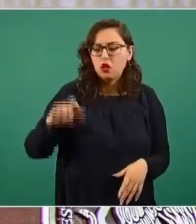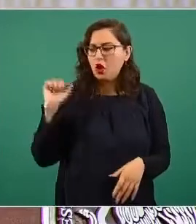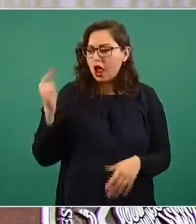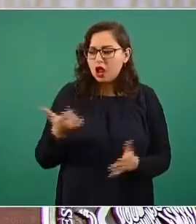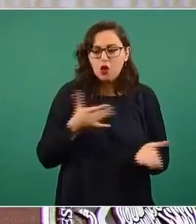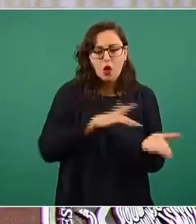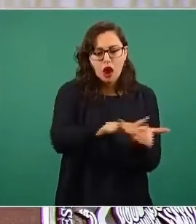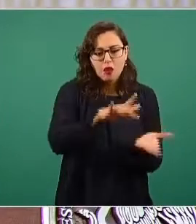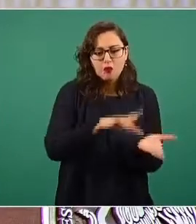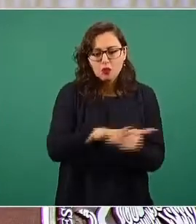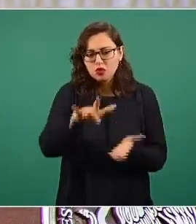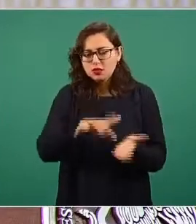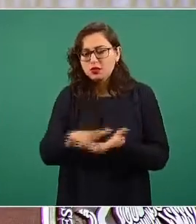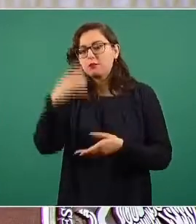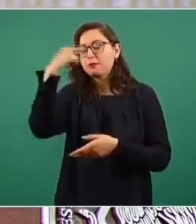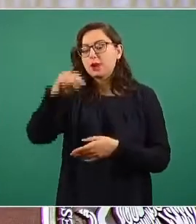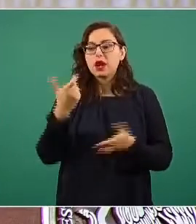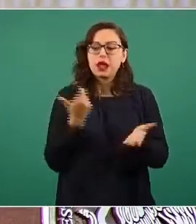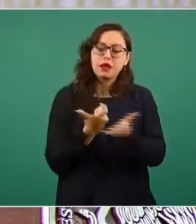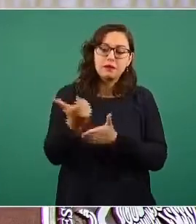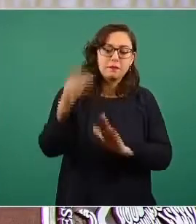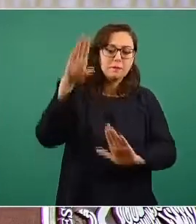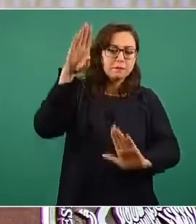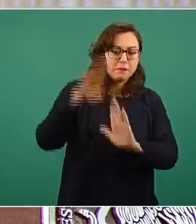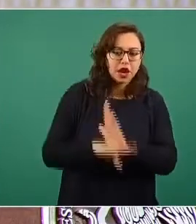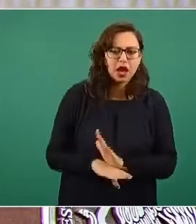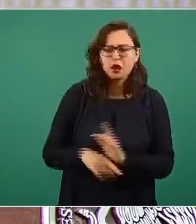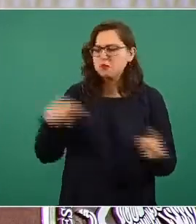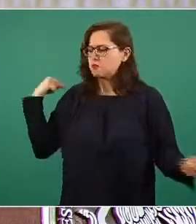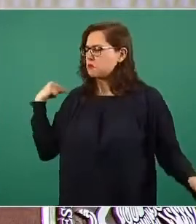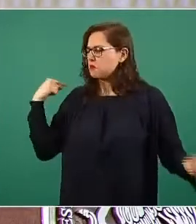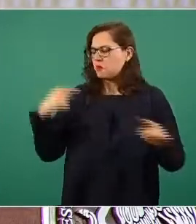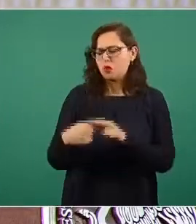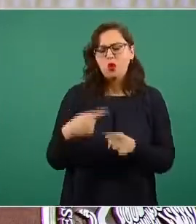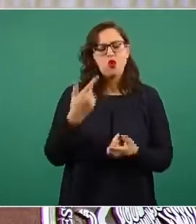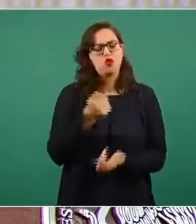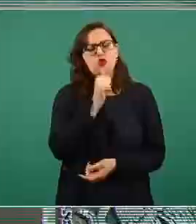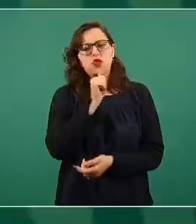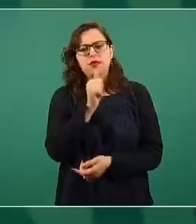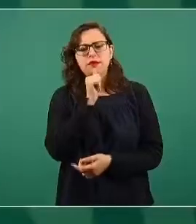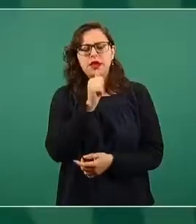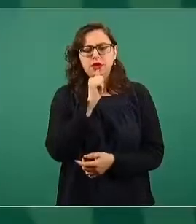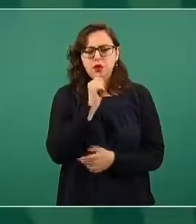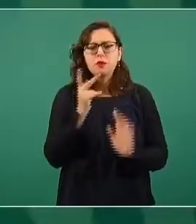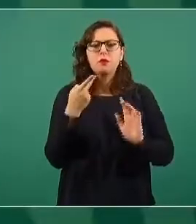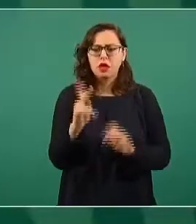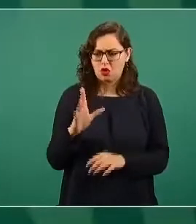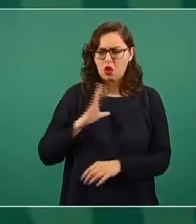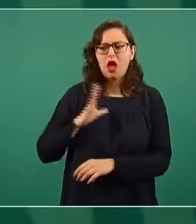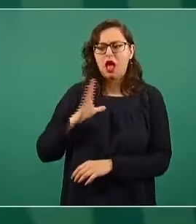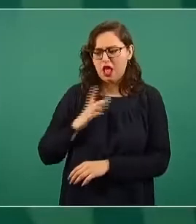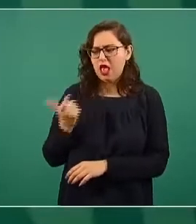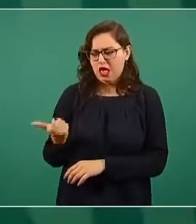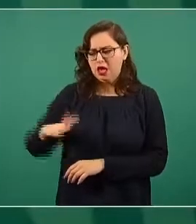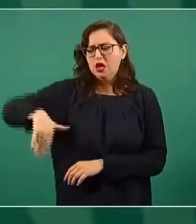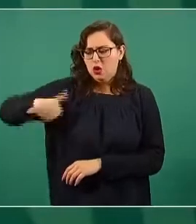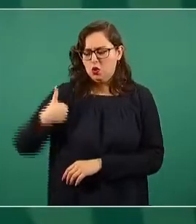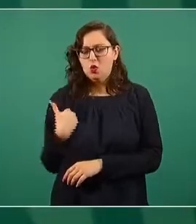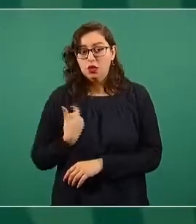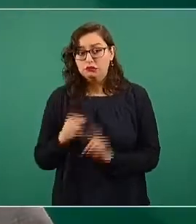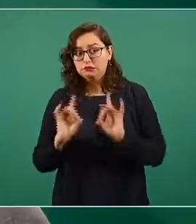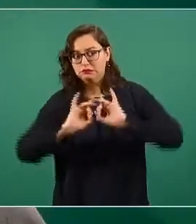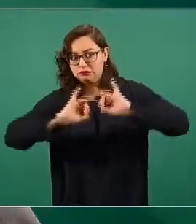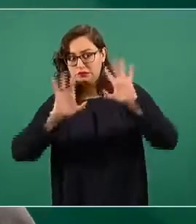entra el incentivo fiscal, que hasta ahora no ha entrado en este año, y que les recordamos, como lo mencionamos la vez